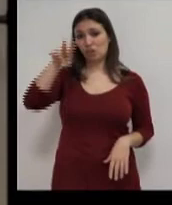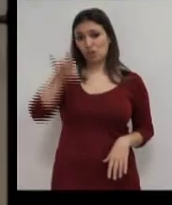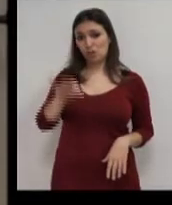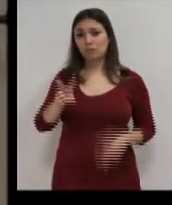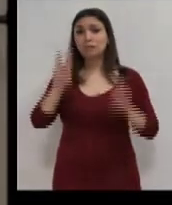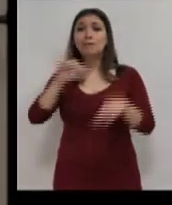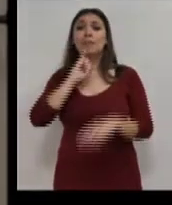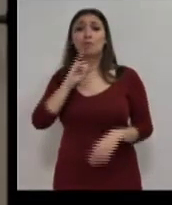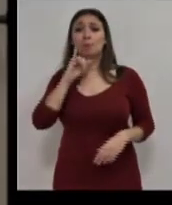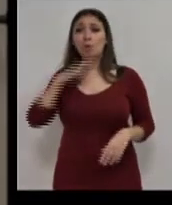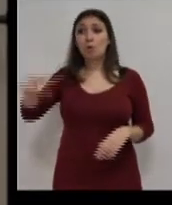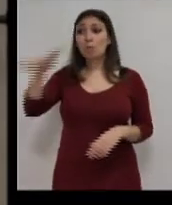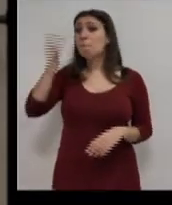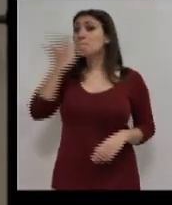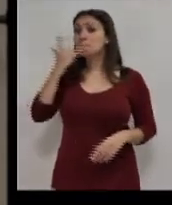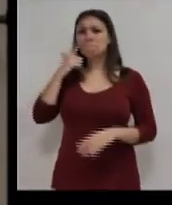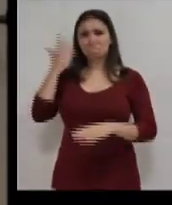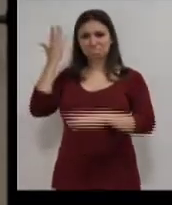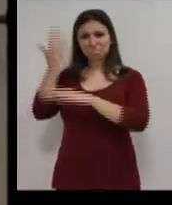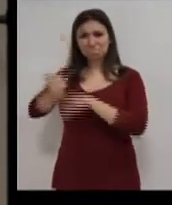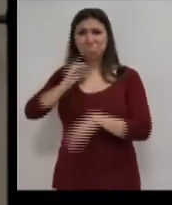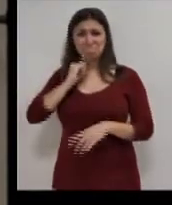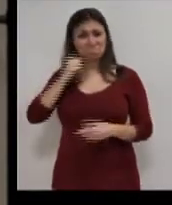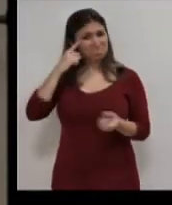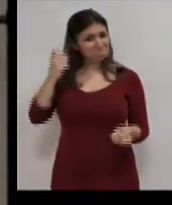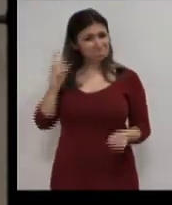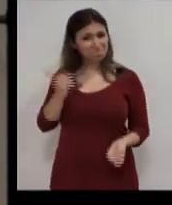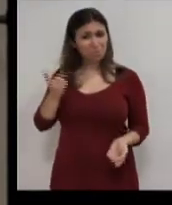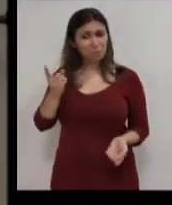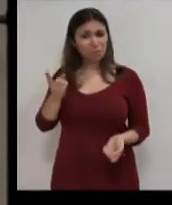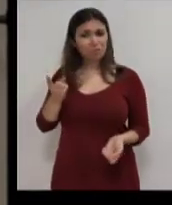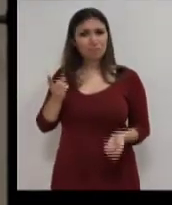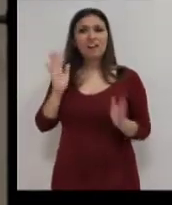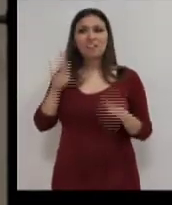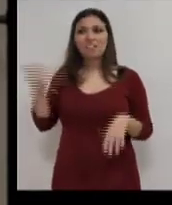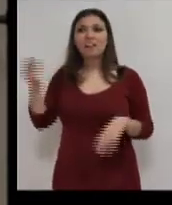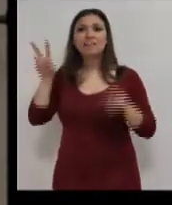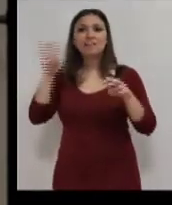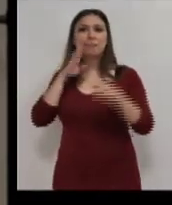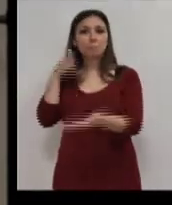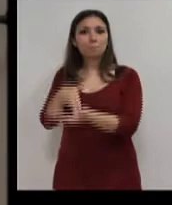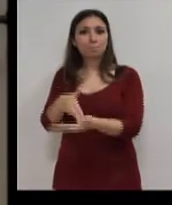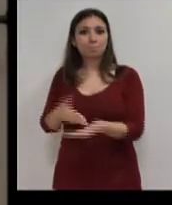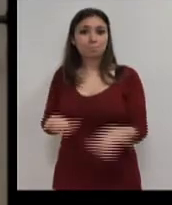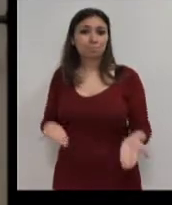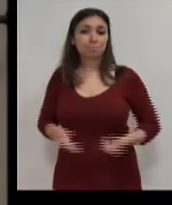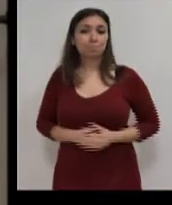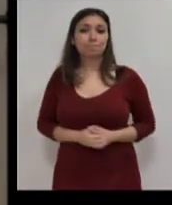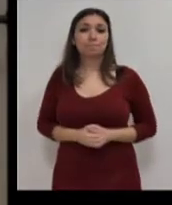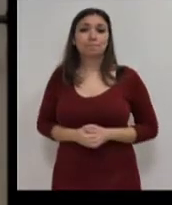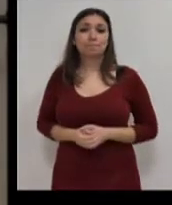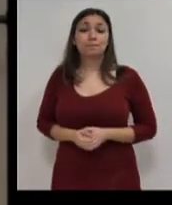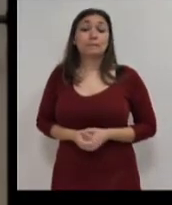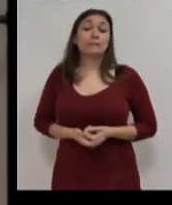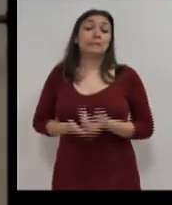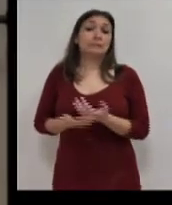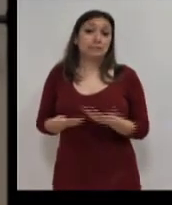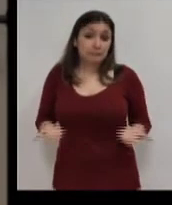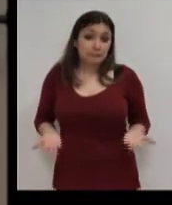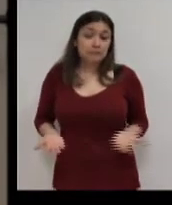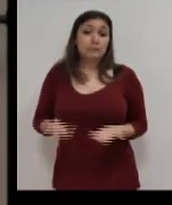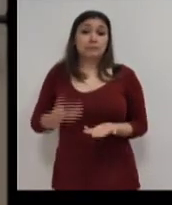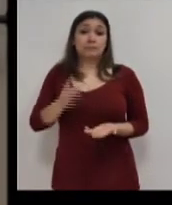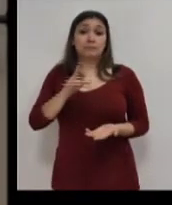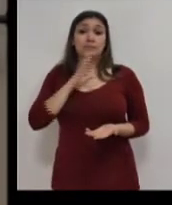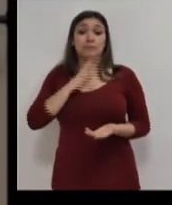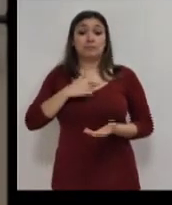como mencionaba antes José Antonio, los idiomas, vamos a otro lugar, no denominemos los idiomas, ¿qué pasa con esa parte de la accesibilidad,